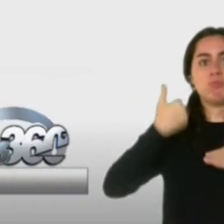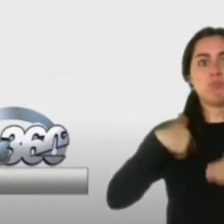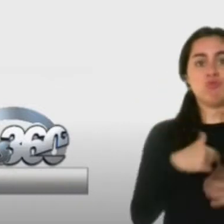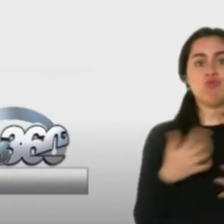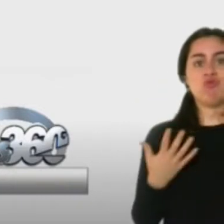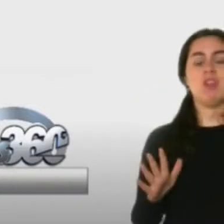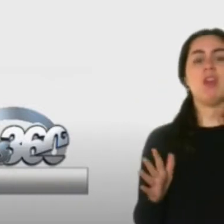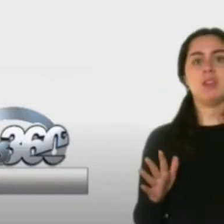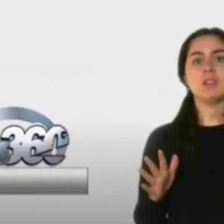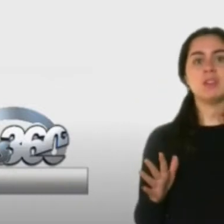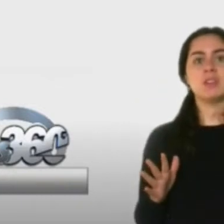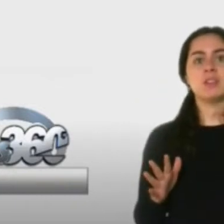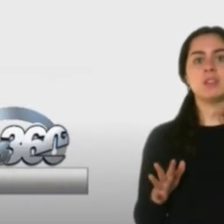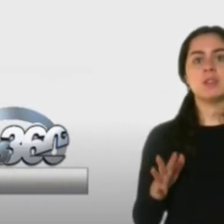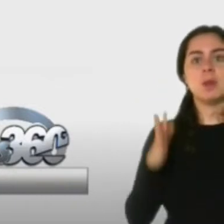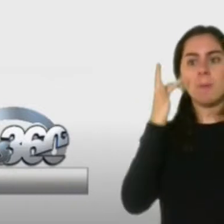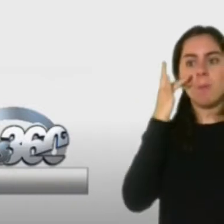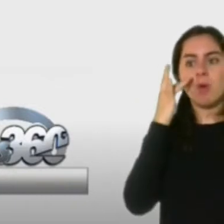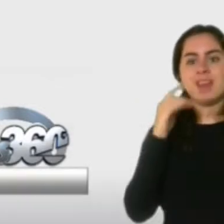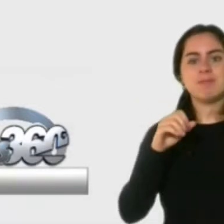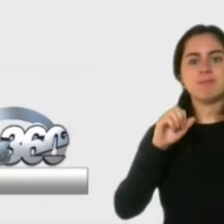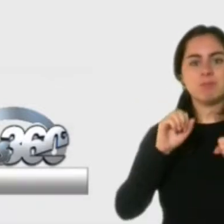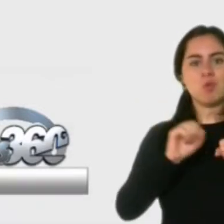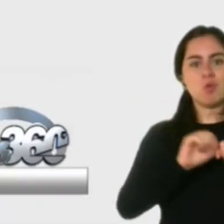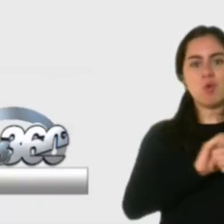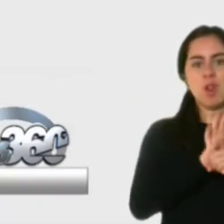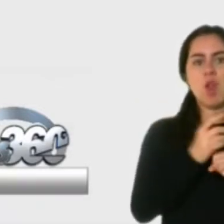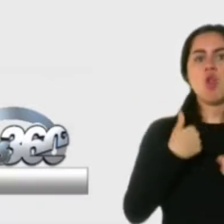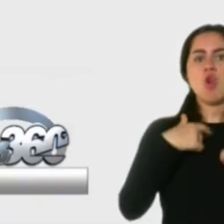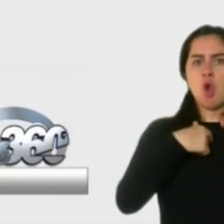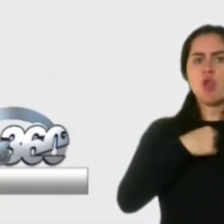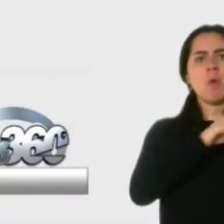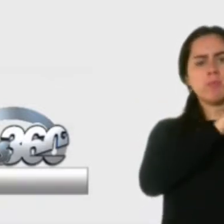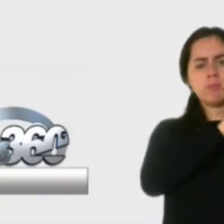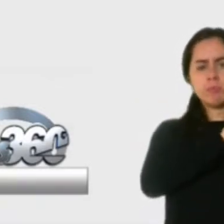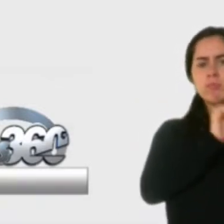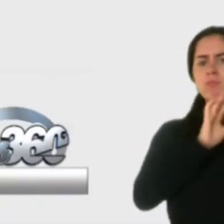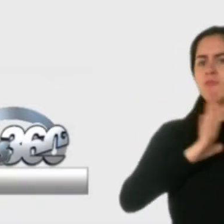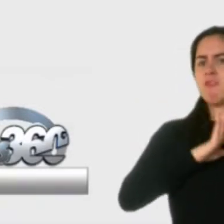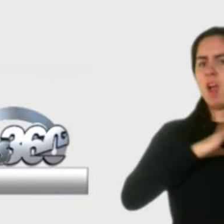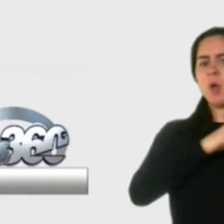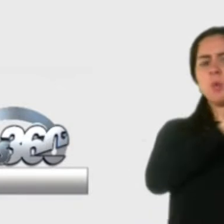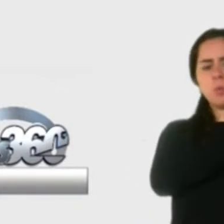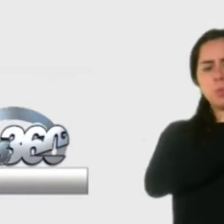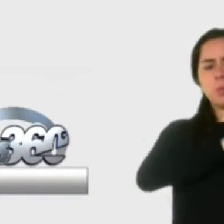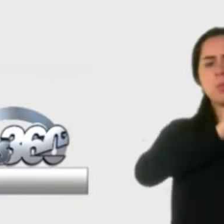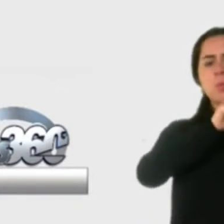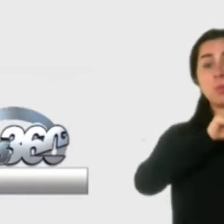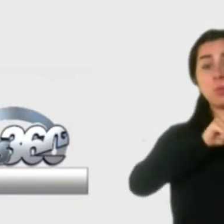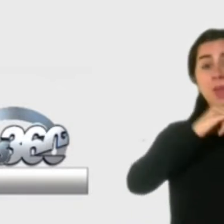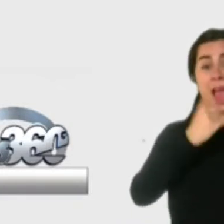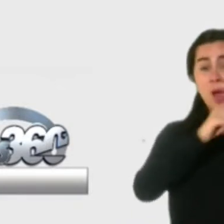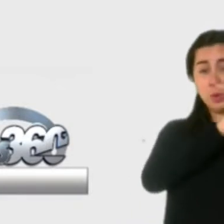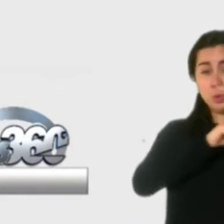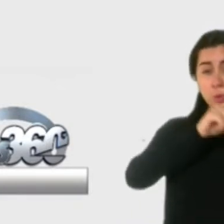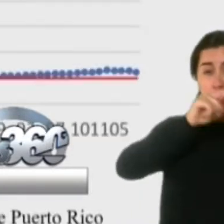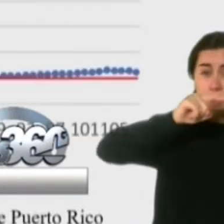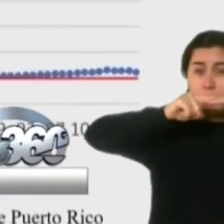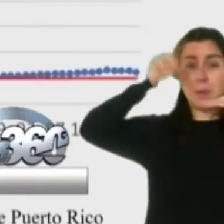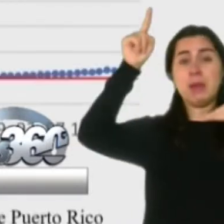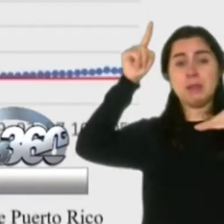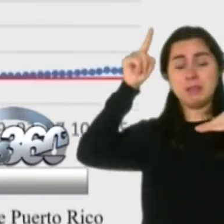durante todo el transcurso de la epidemia nunca habíamos llegado a ese valor de más del 30 por 100.000.